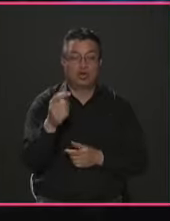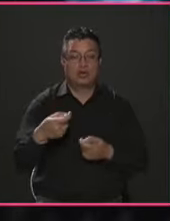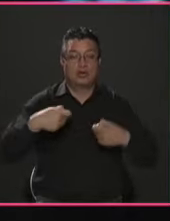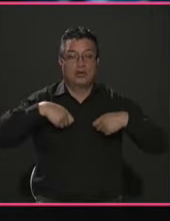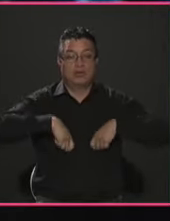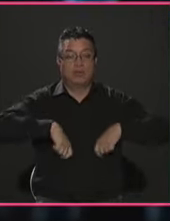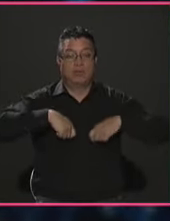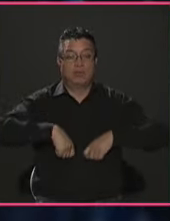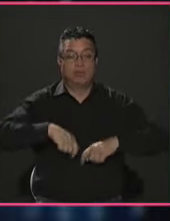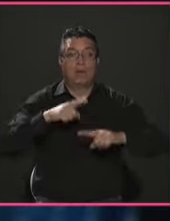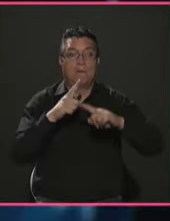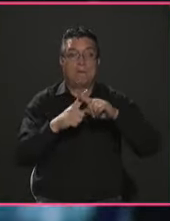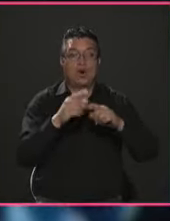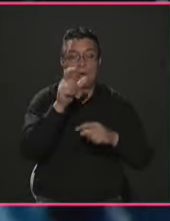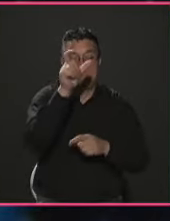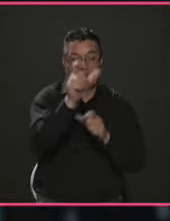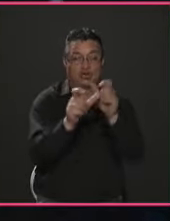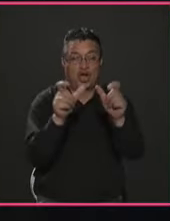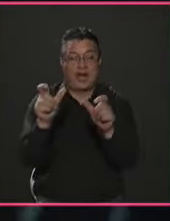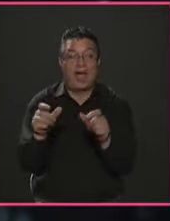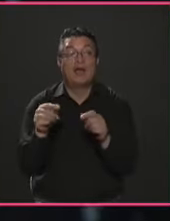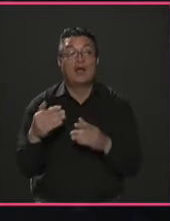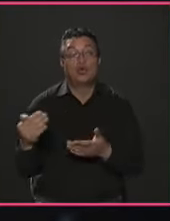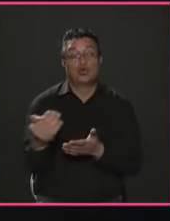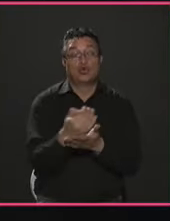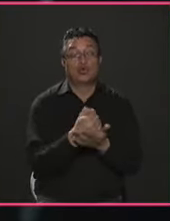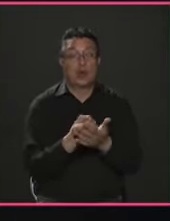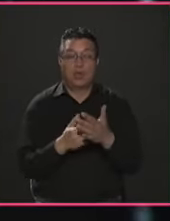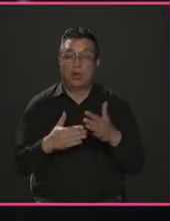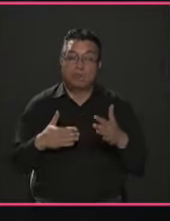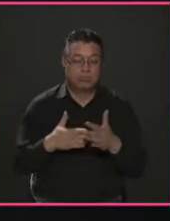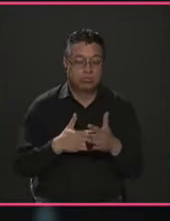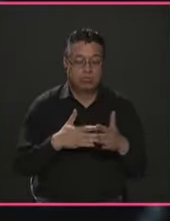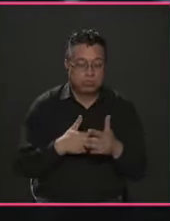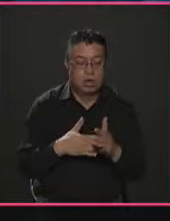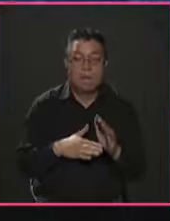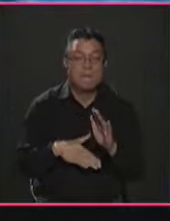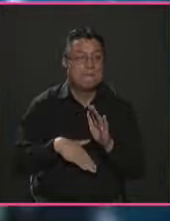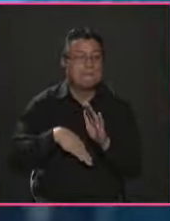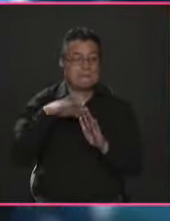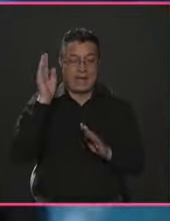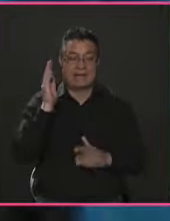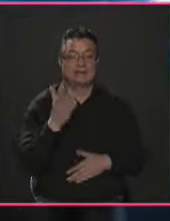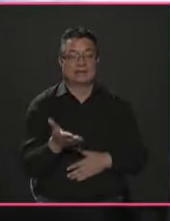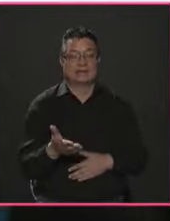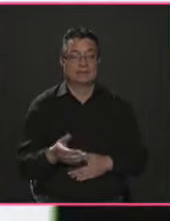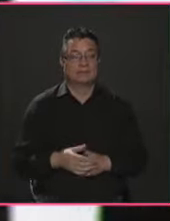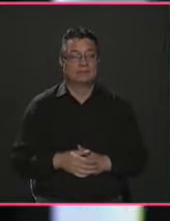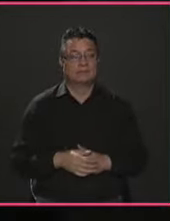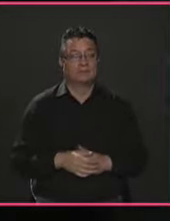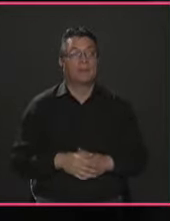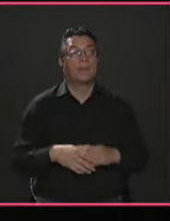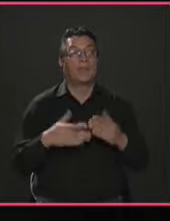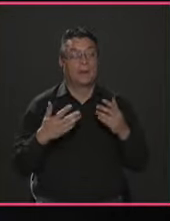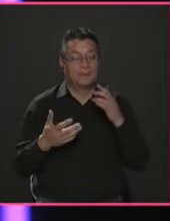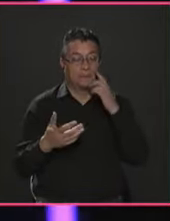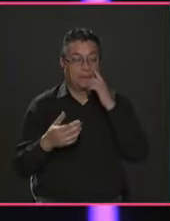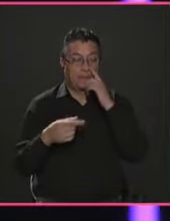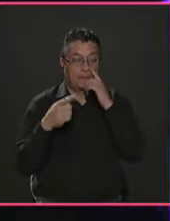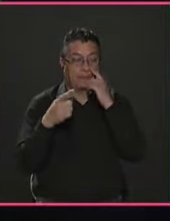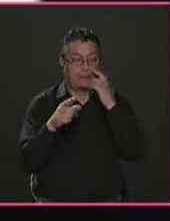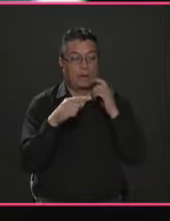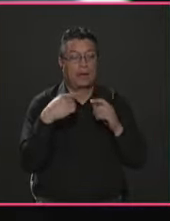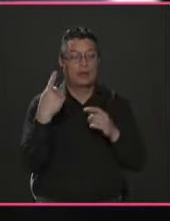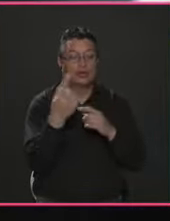per cápita los sald Los sueldos se estancaron aún más de los que están estancados antes los